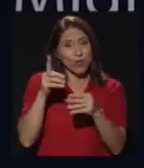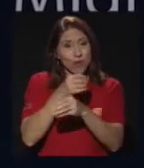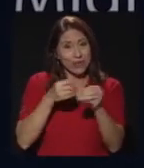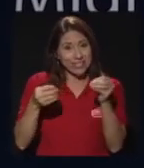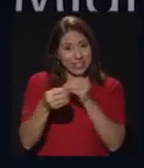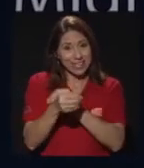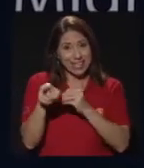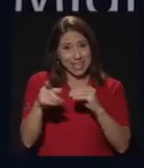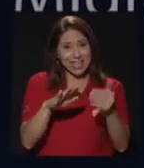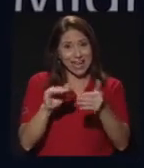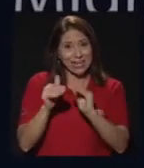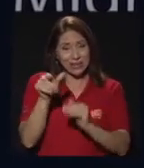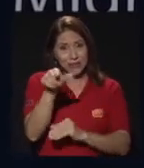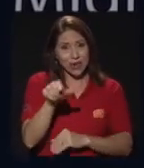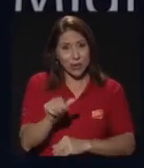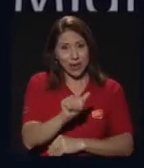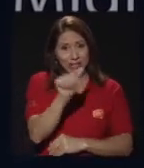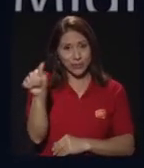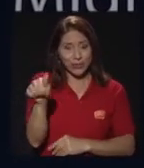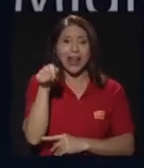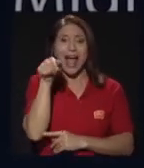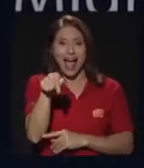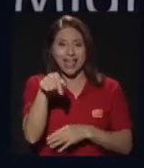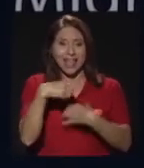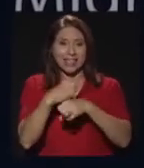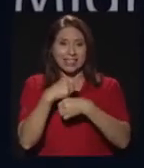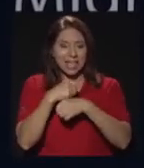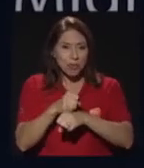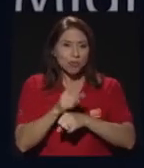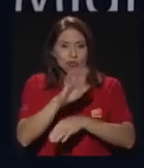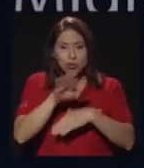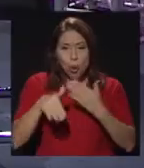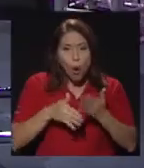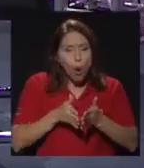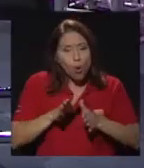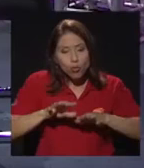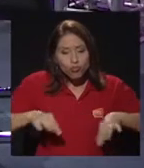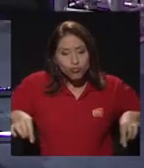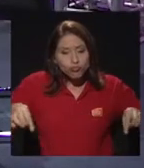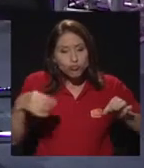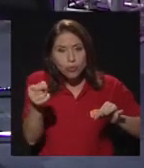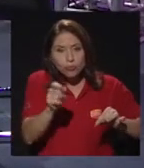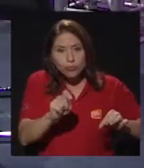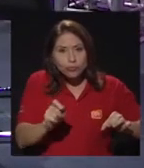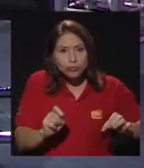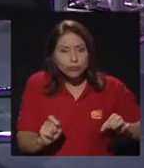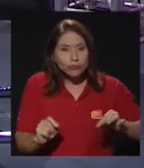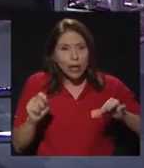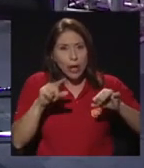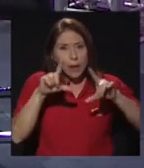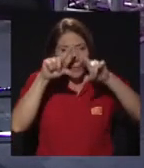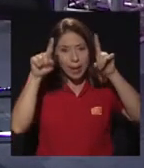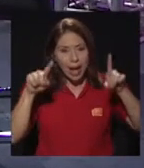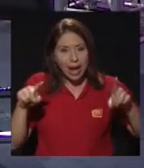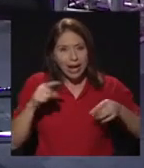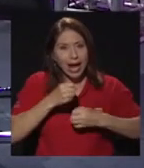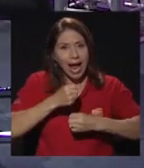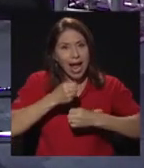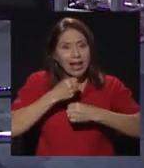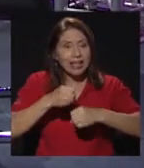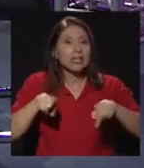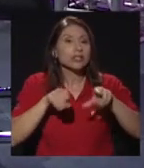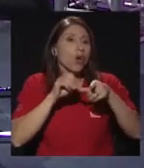Río Azul. Entonces, ahí es donde realizamos nuestras pancartas, los lemas que vamos a realizar en las mantas,